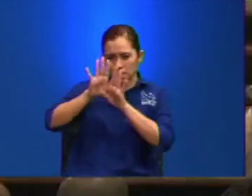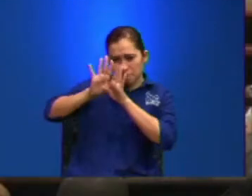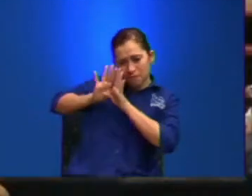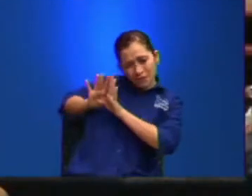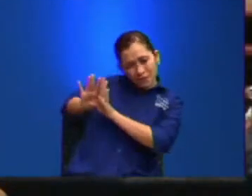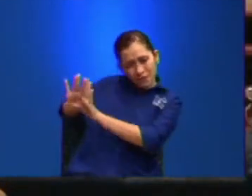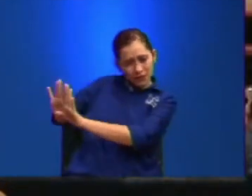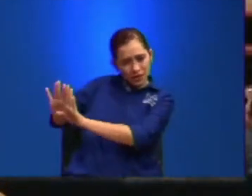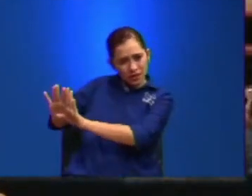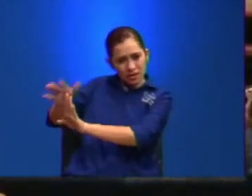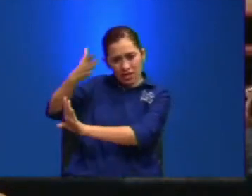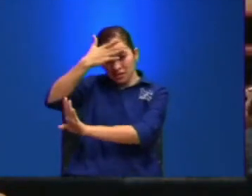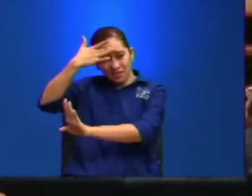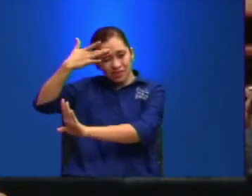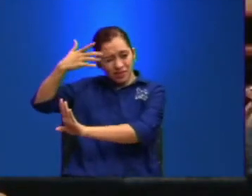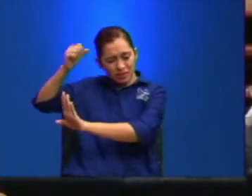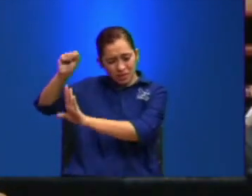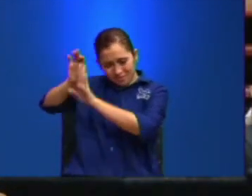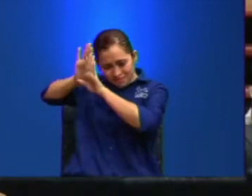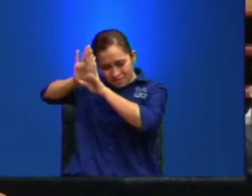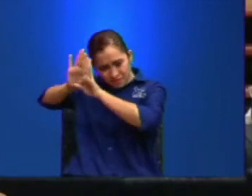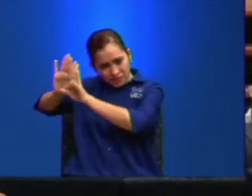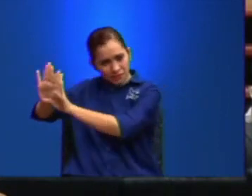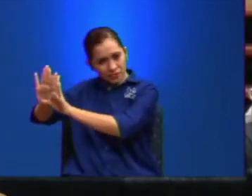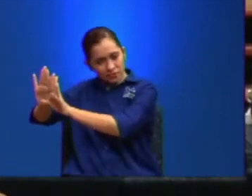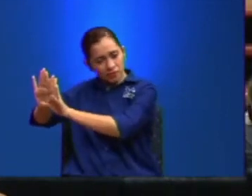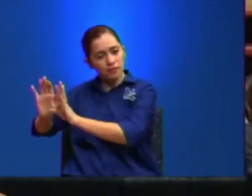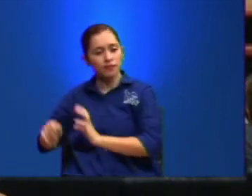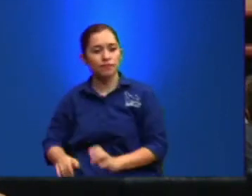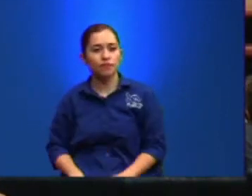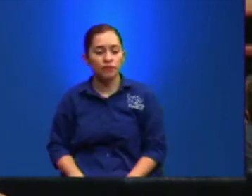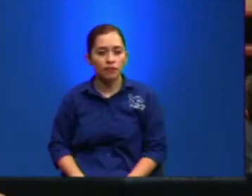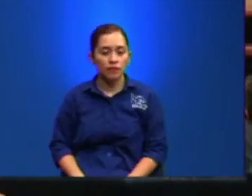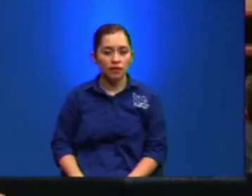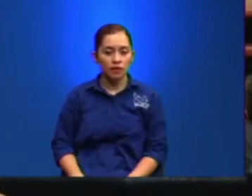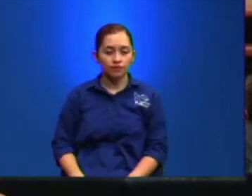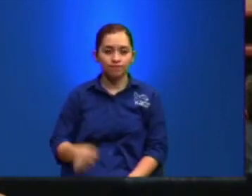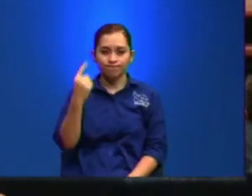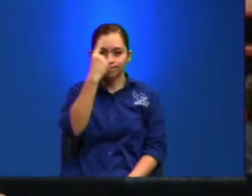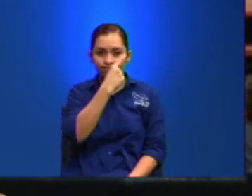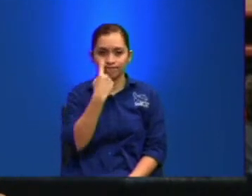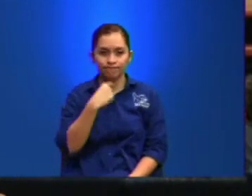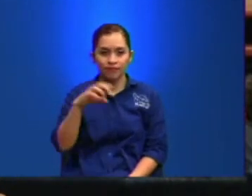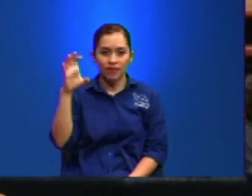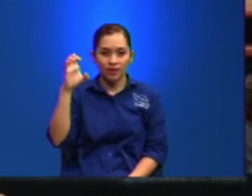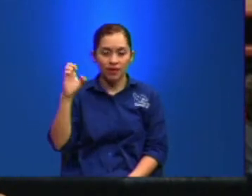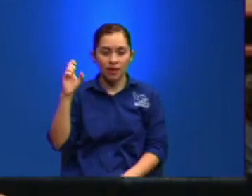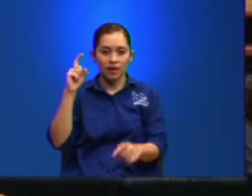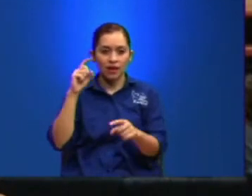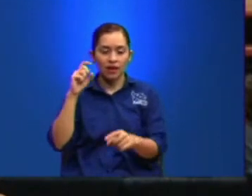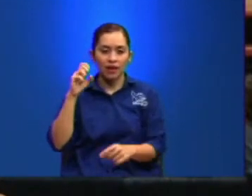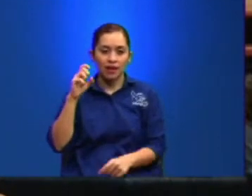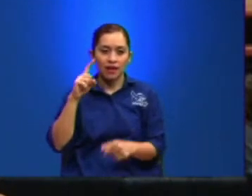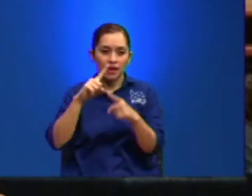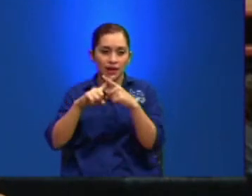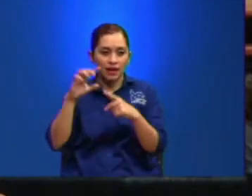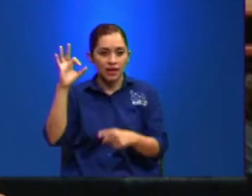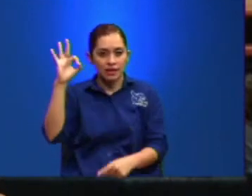porque esa es otra cosa tremenda le quiero hacer esta pregunta el sexo es bueno es malo